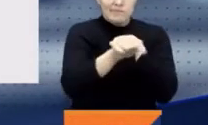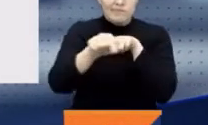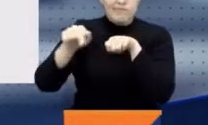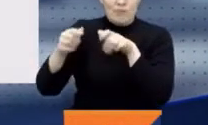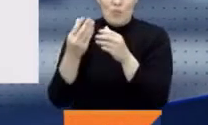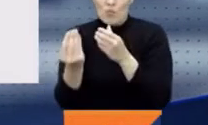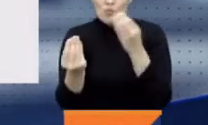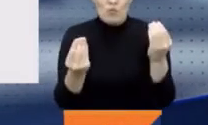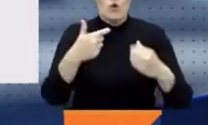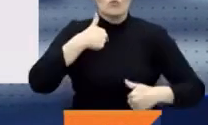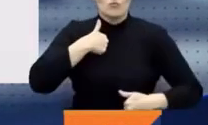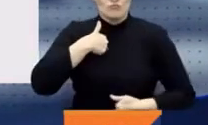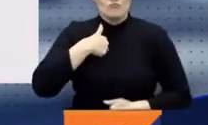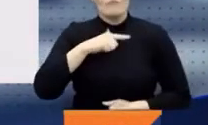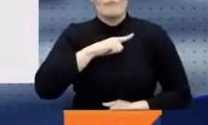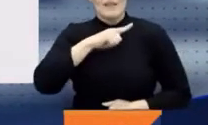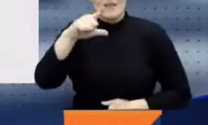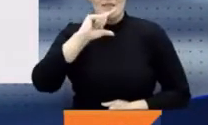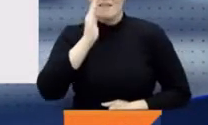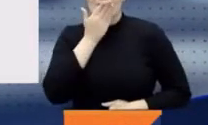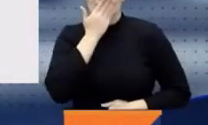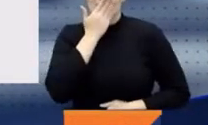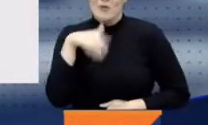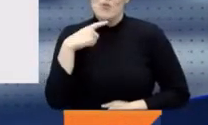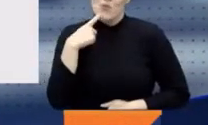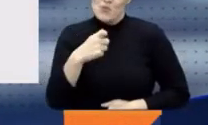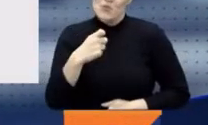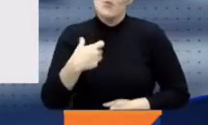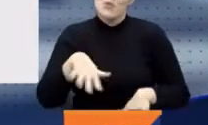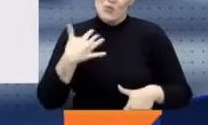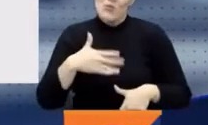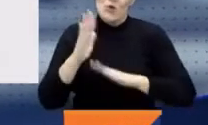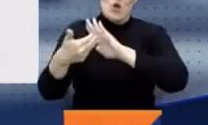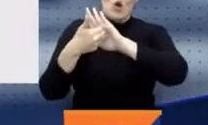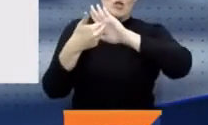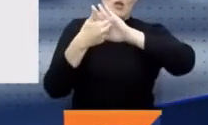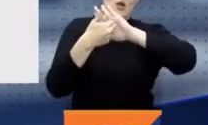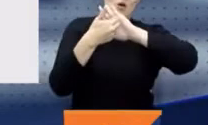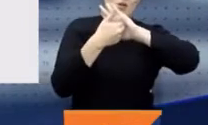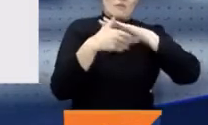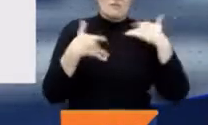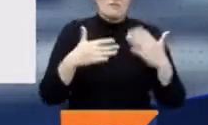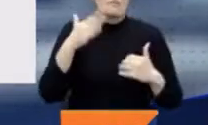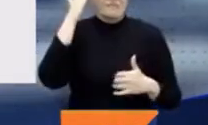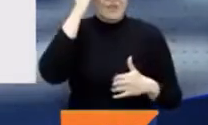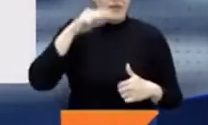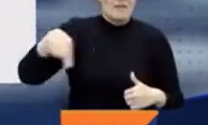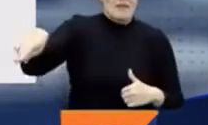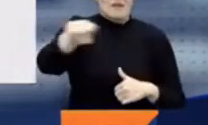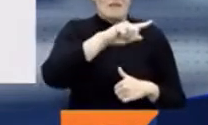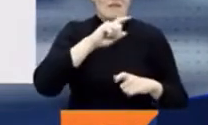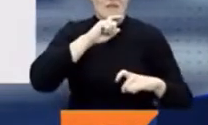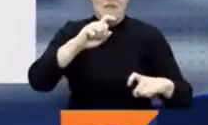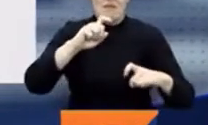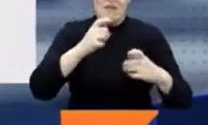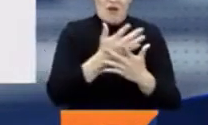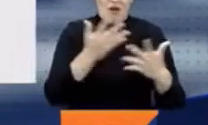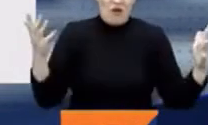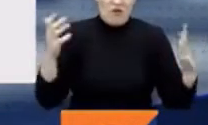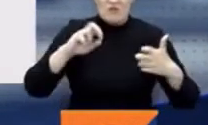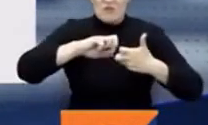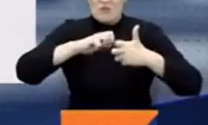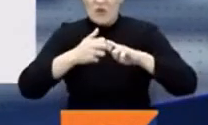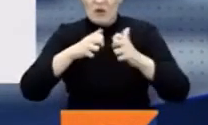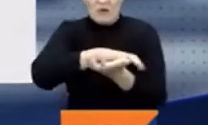como guardia indígena, pues es bastante duro, ¿no? Porque es que es un conflicto más de 50 años. un conflicto que en nuestro territorio ha